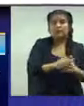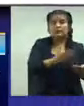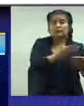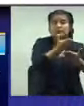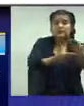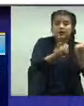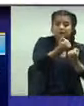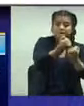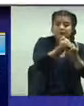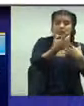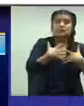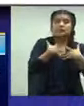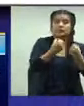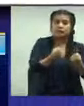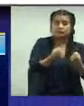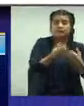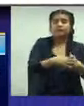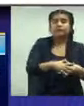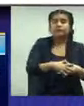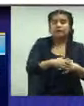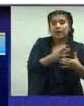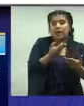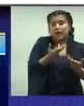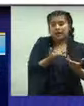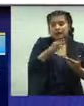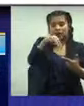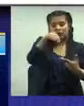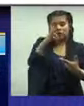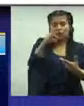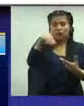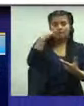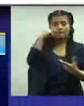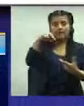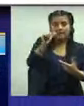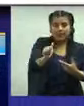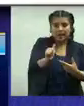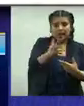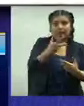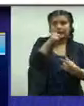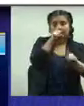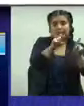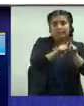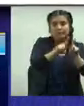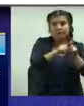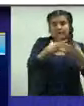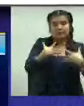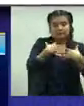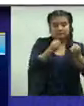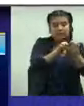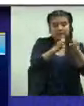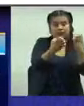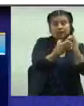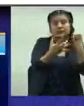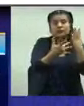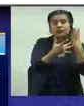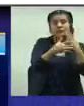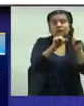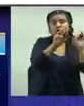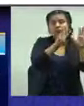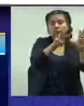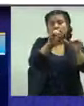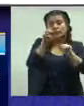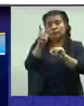apoyo y fomento de la salud, servicios de recuperación de la nómina, servicios de recuperación de la salud, insumos médicos, 482 millones de